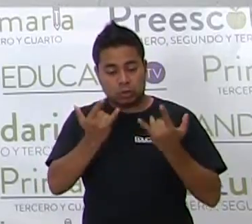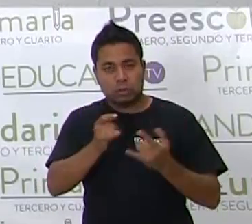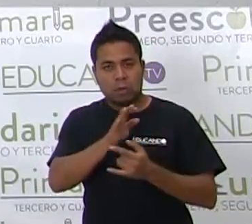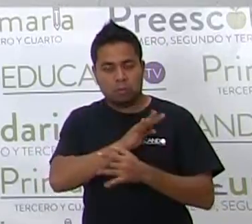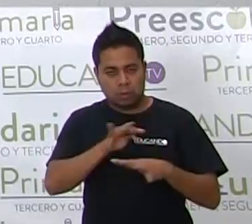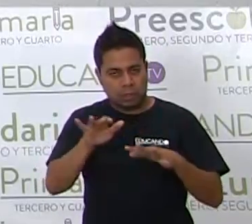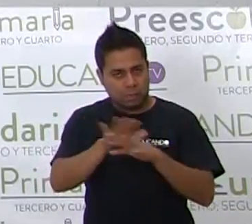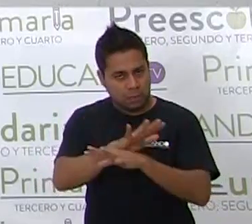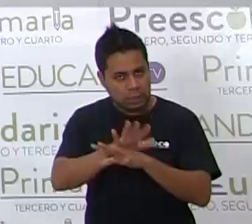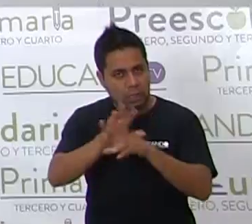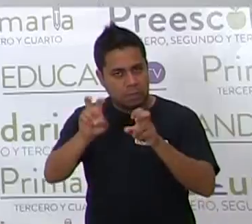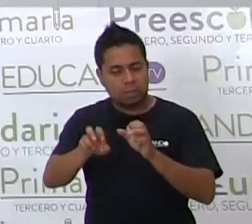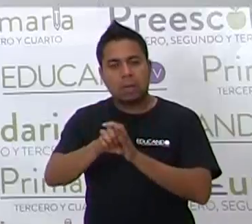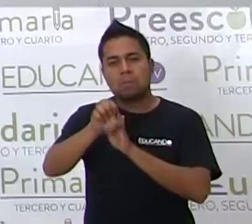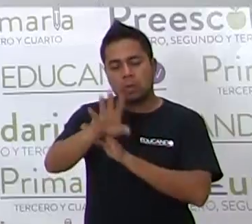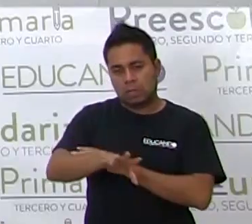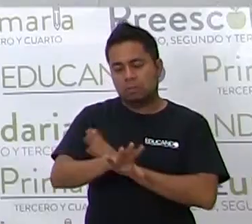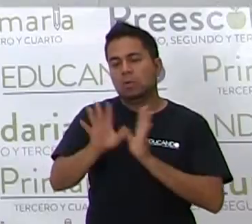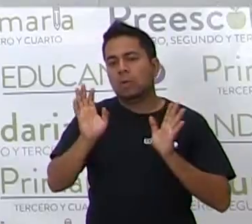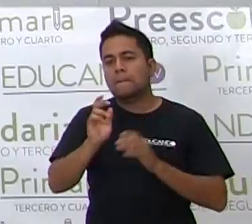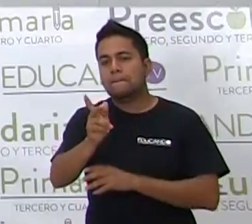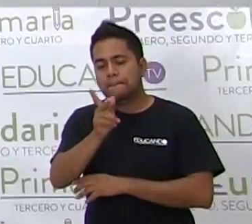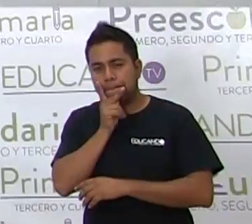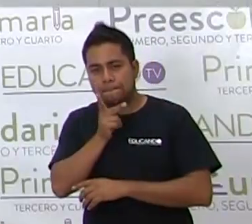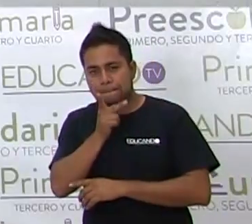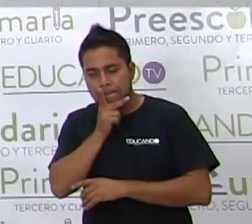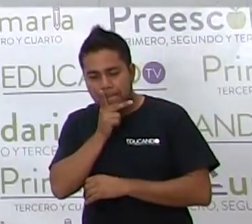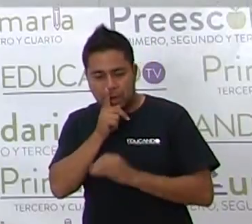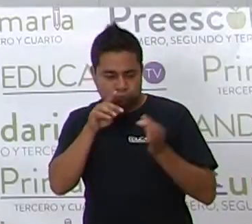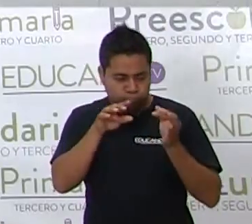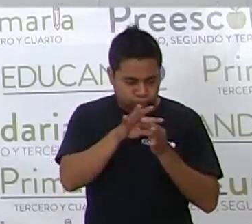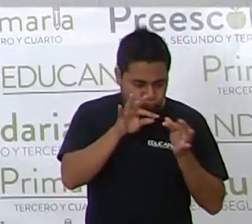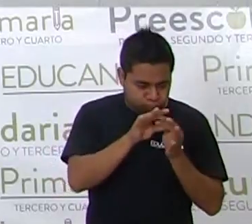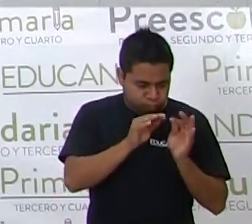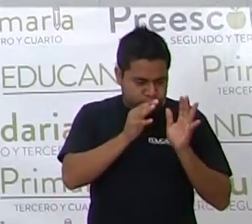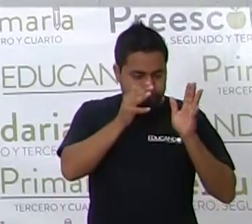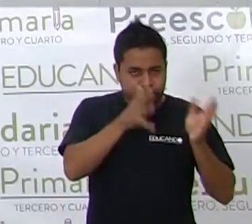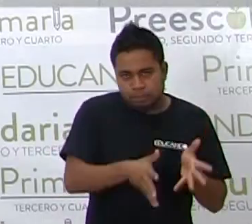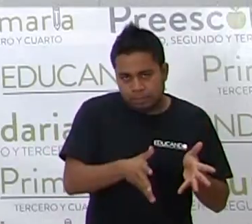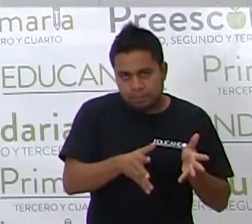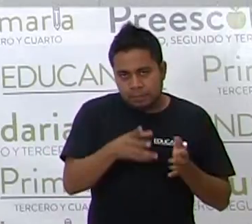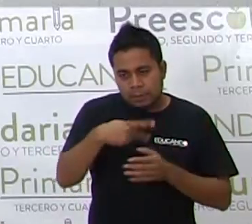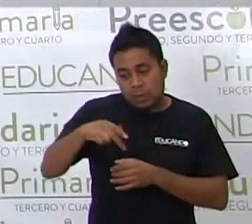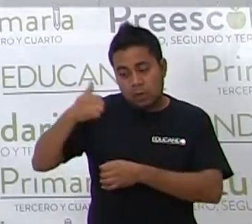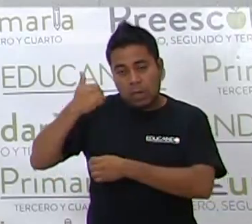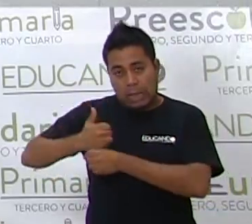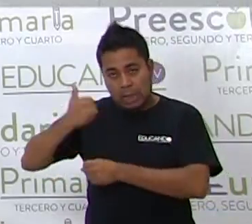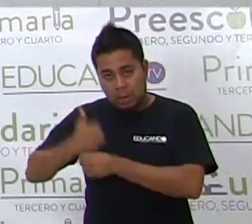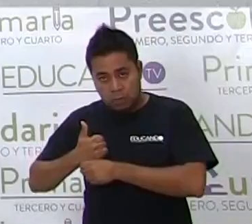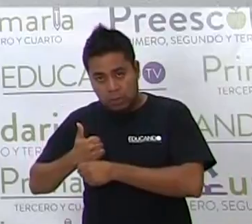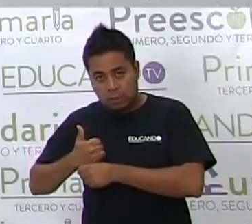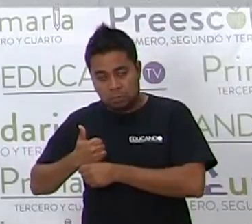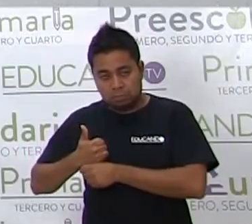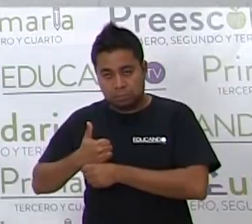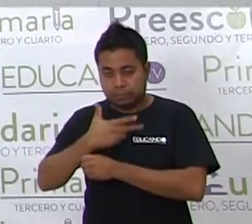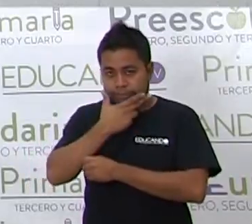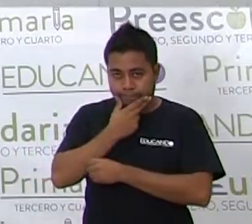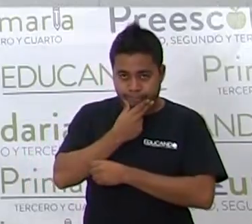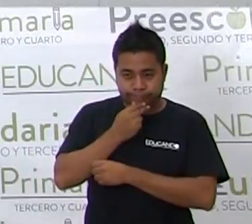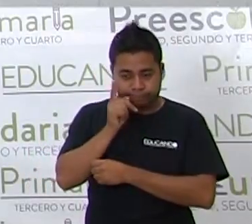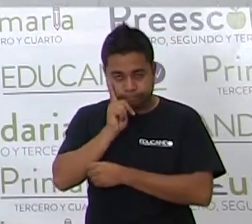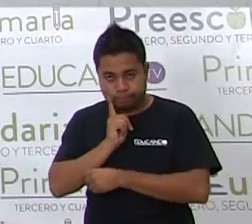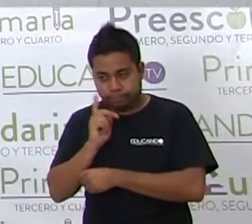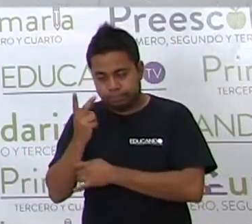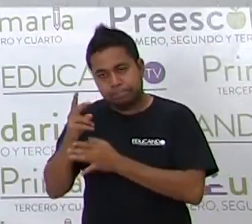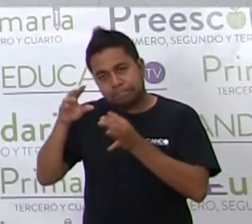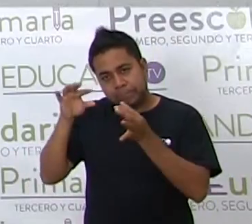refiero? A que a lo mejor papá te la va a contar de alguna forma, pero el abuelo o los abuelos te las van a